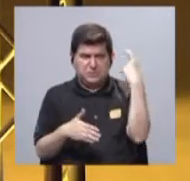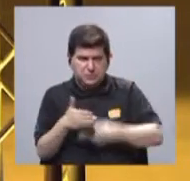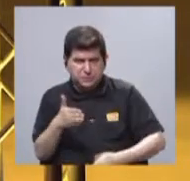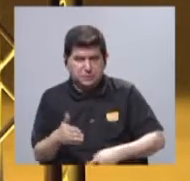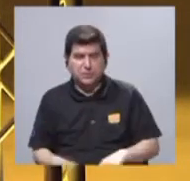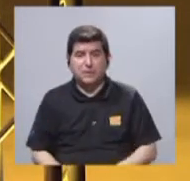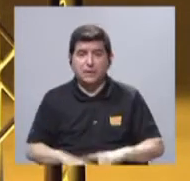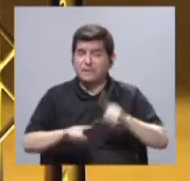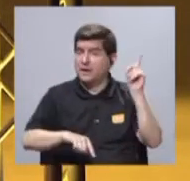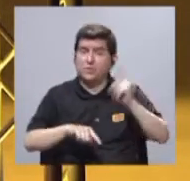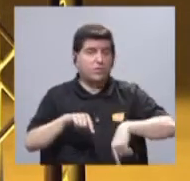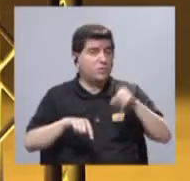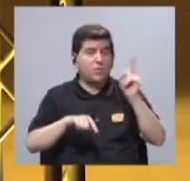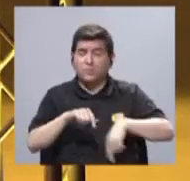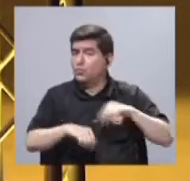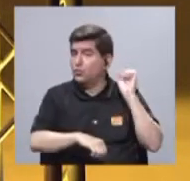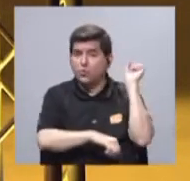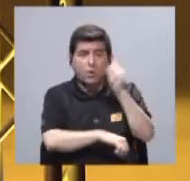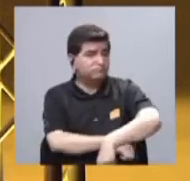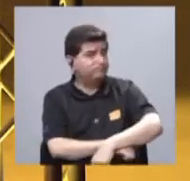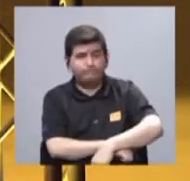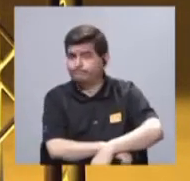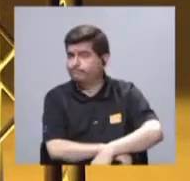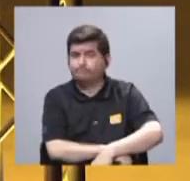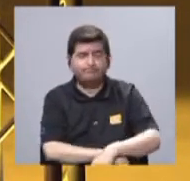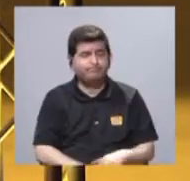encuentros y no los puede derrotar.